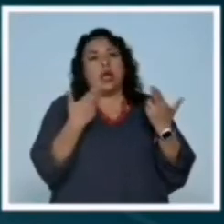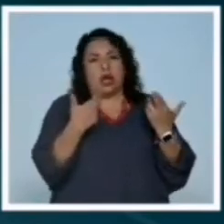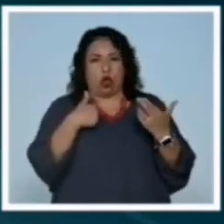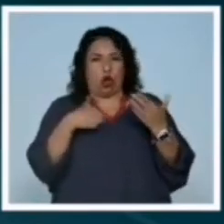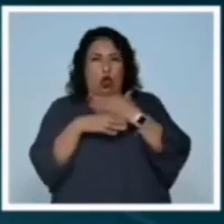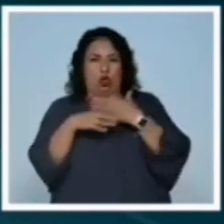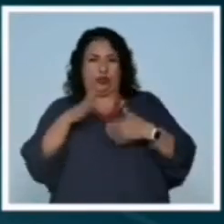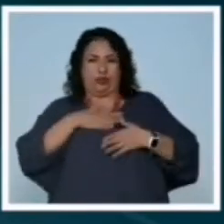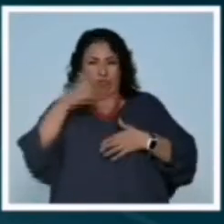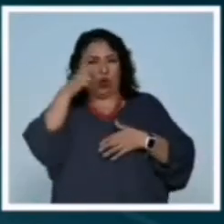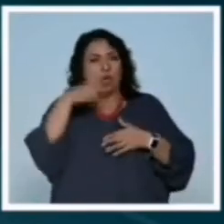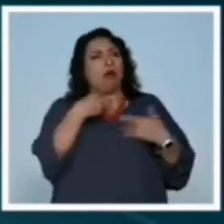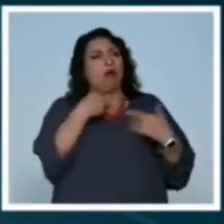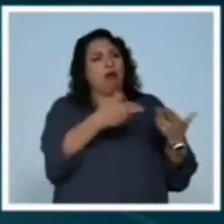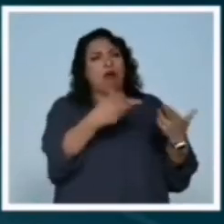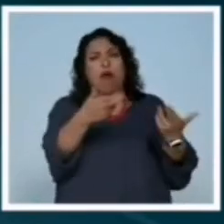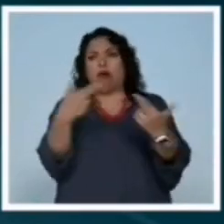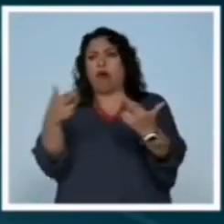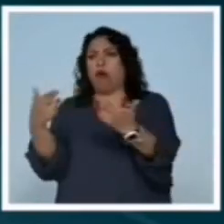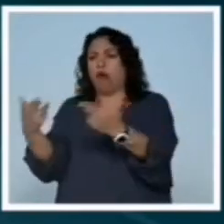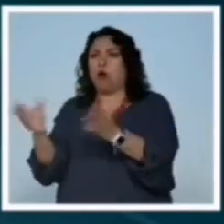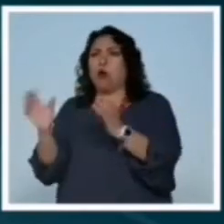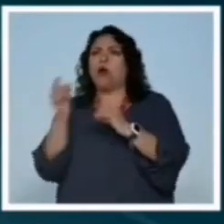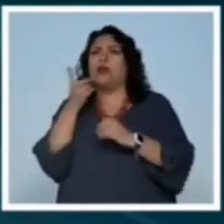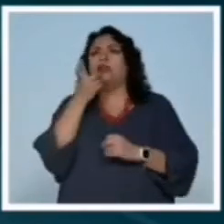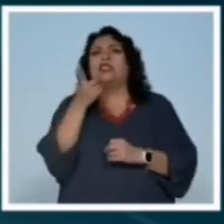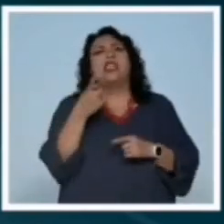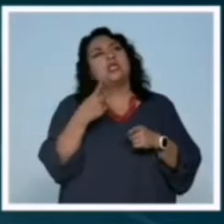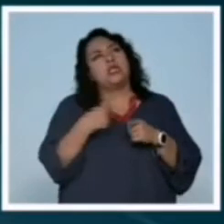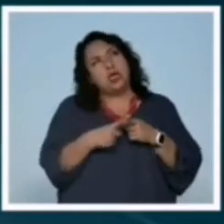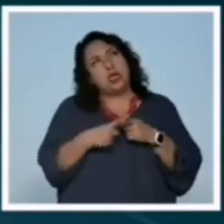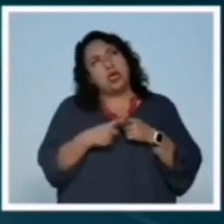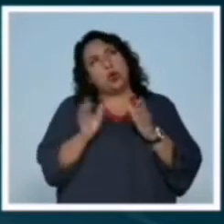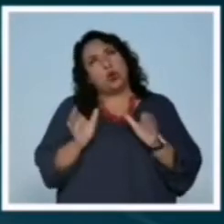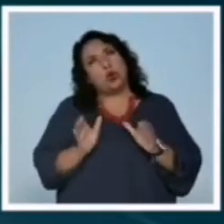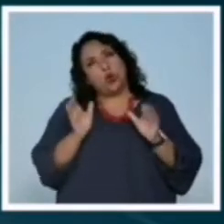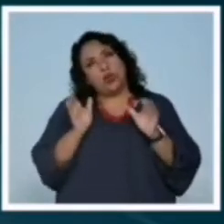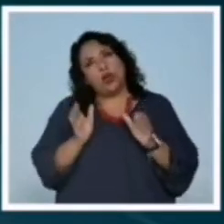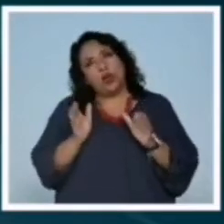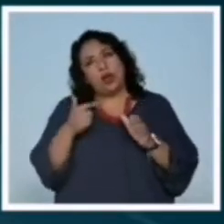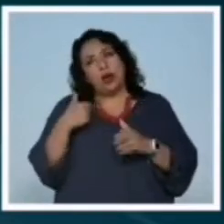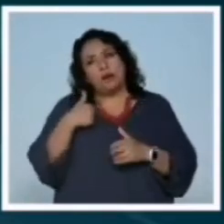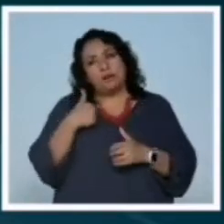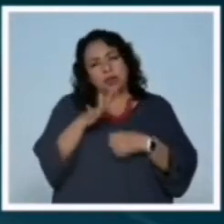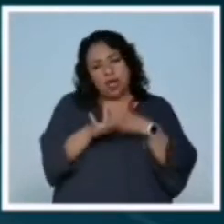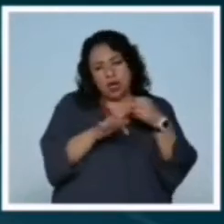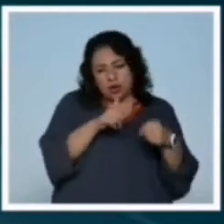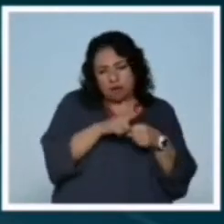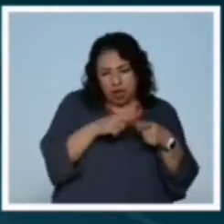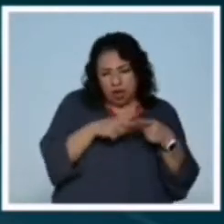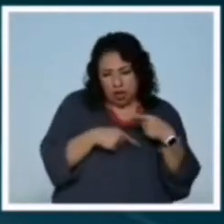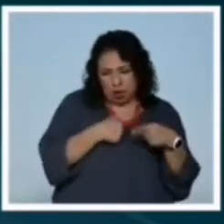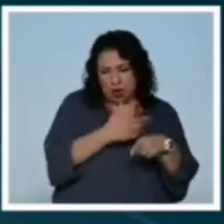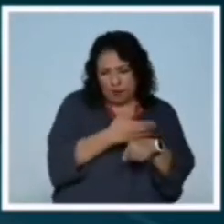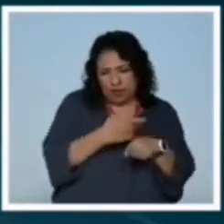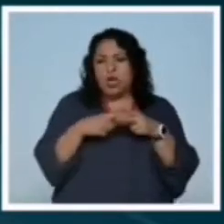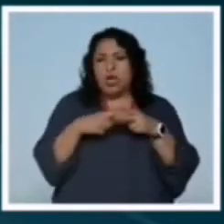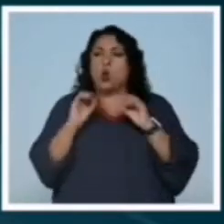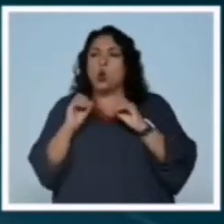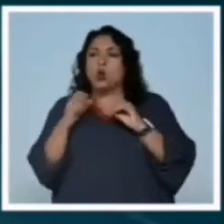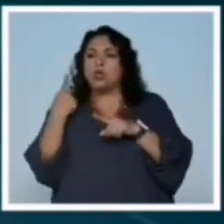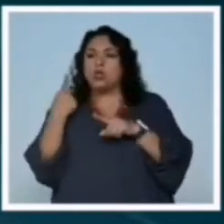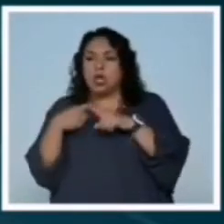cosas que empiecen a decir a ver quién va a cuidar a mi mascota o quién va a cuidar